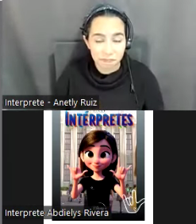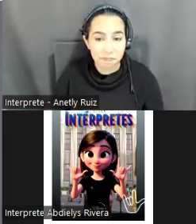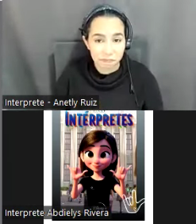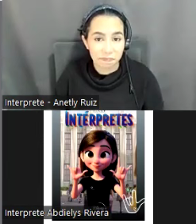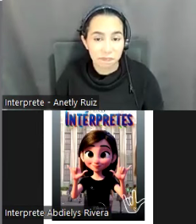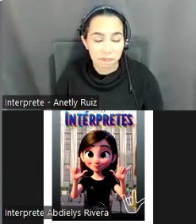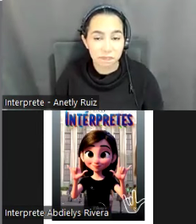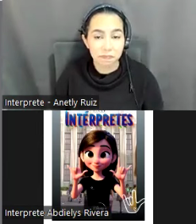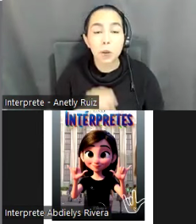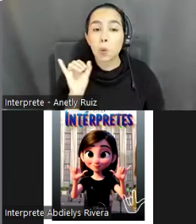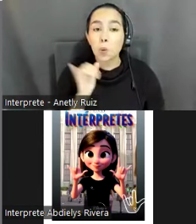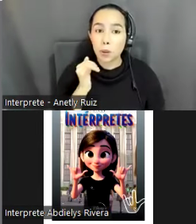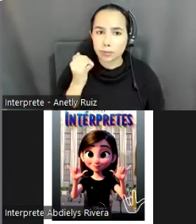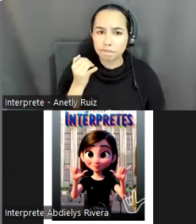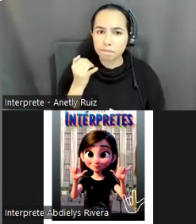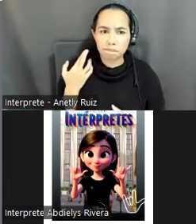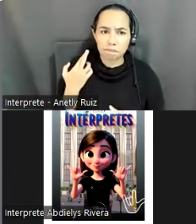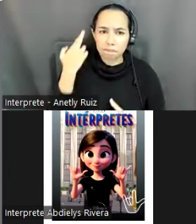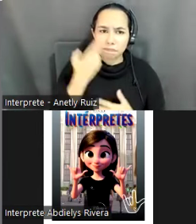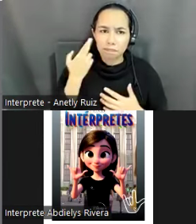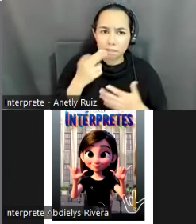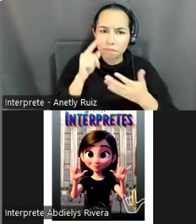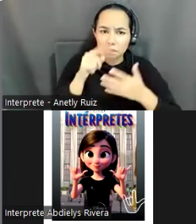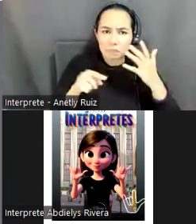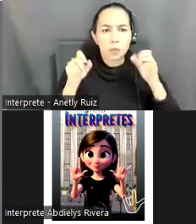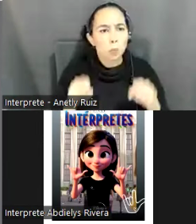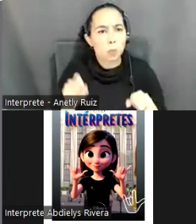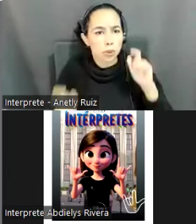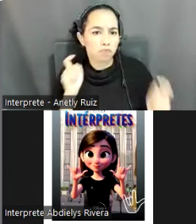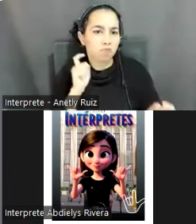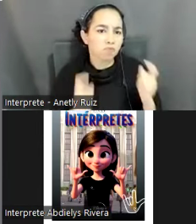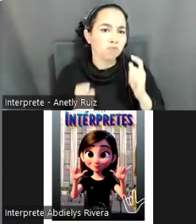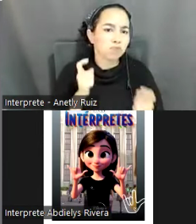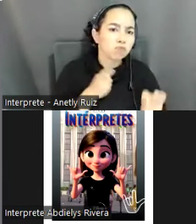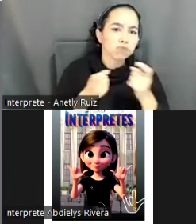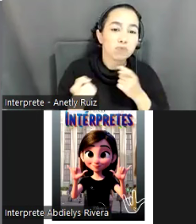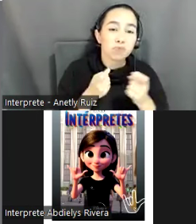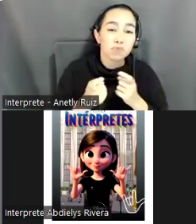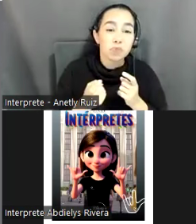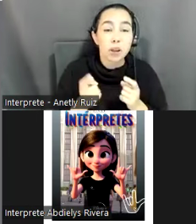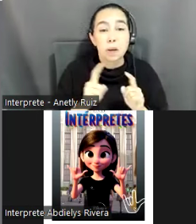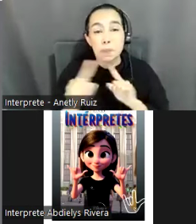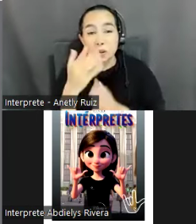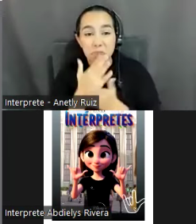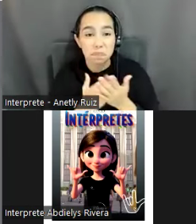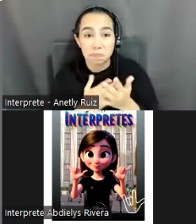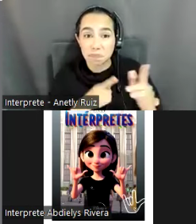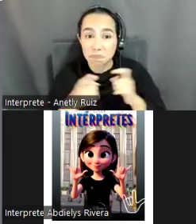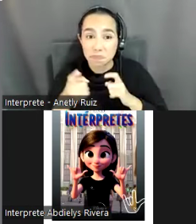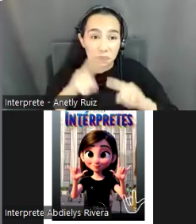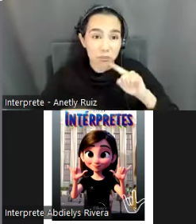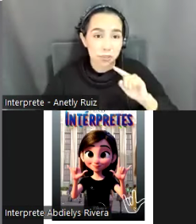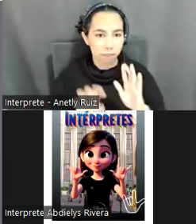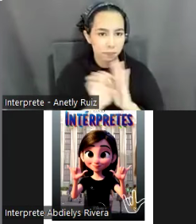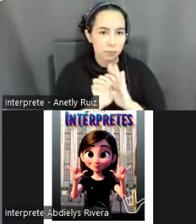Hay unos factores que se pueden controlar, hay otros factores que pues, son un poquito más difíciles de controlar, como la accesibilidad en